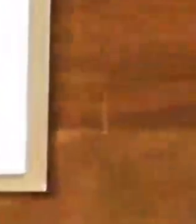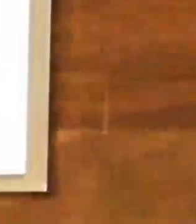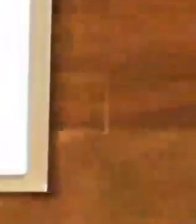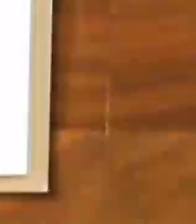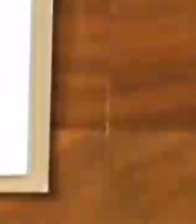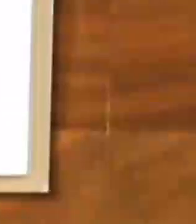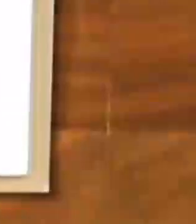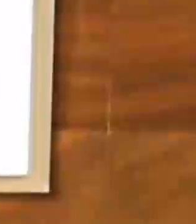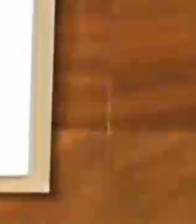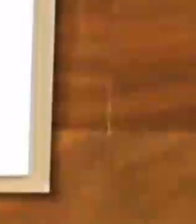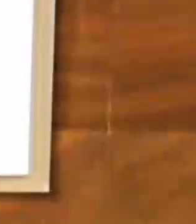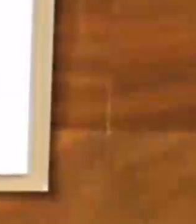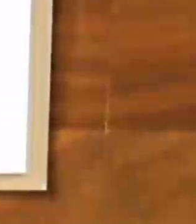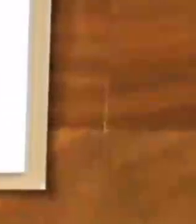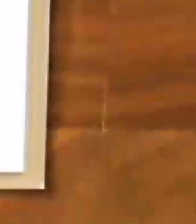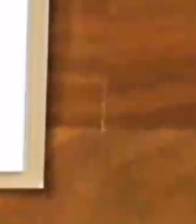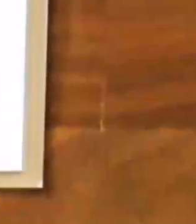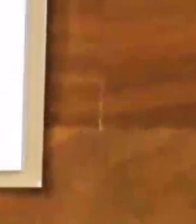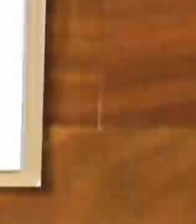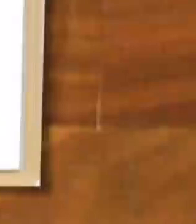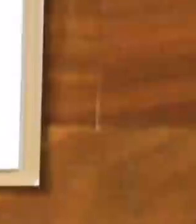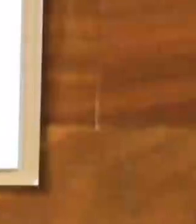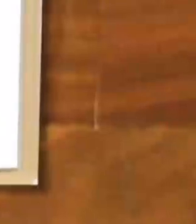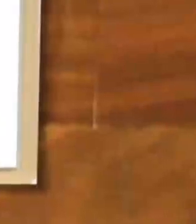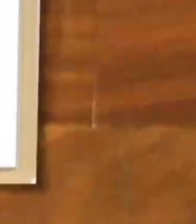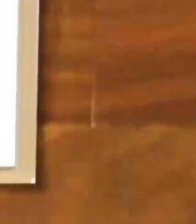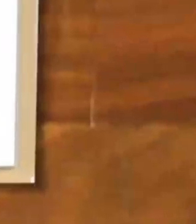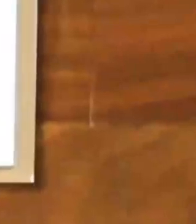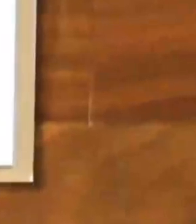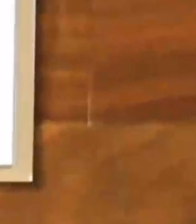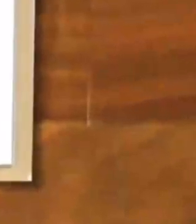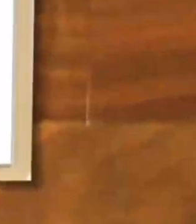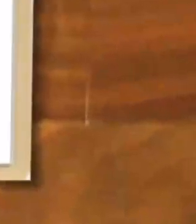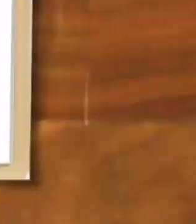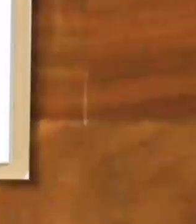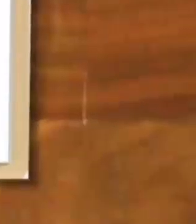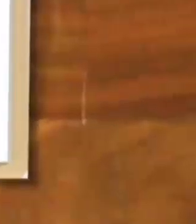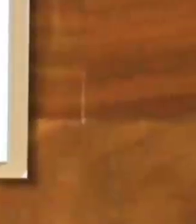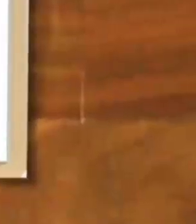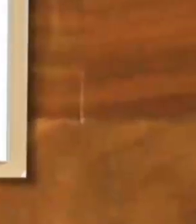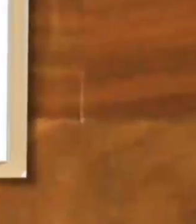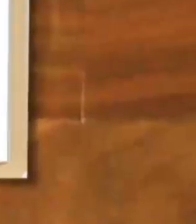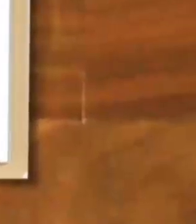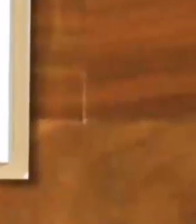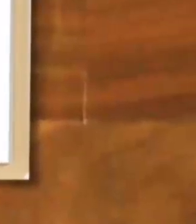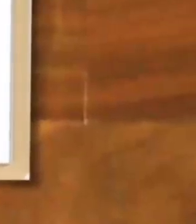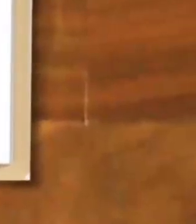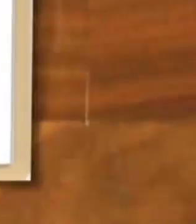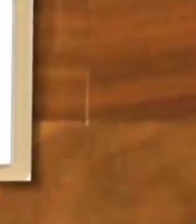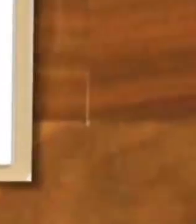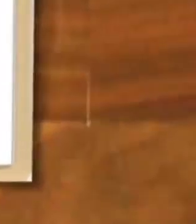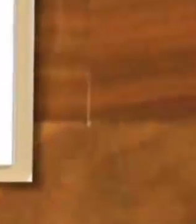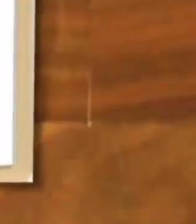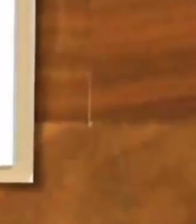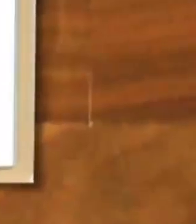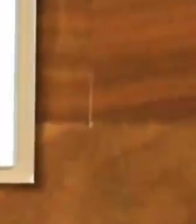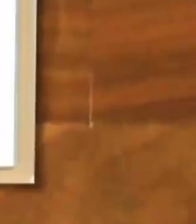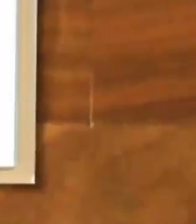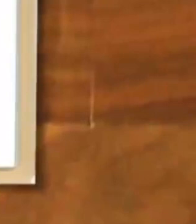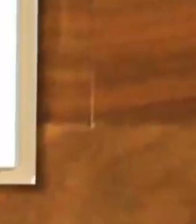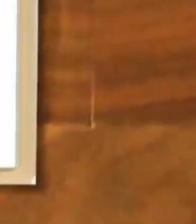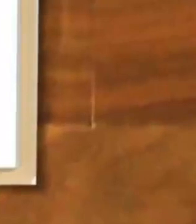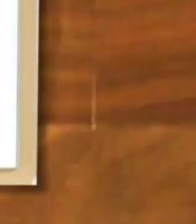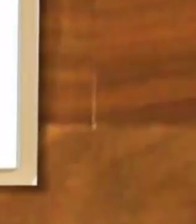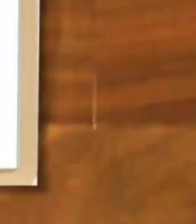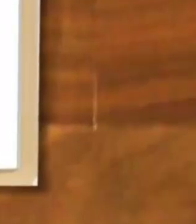1517, el padre Bartolomé de las Casas tuvo mucha lástima de los indios que se extenuaban en los laboriosos infiernos de las